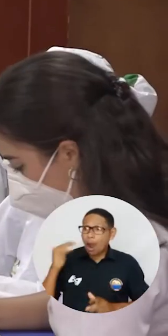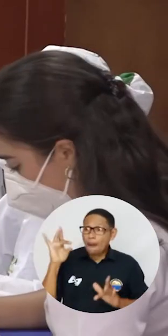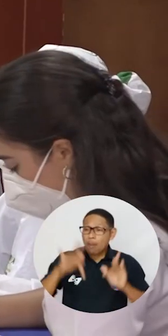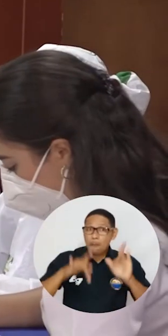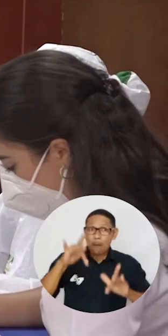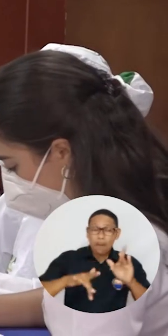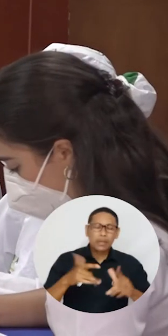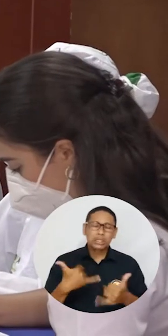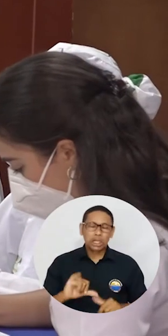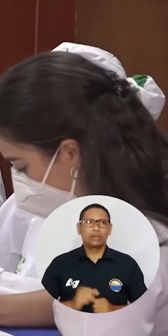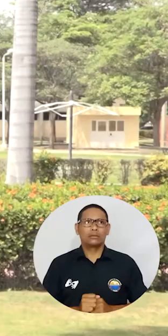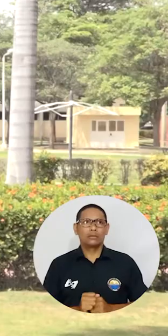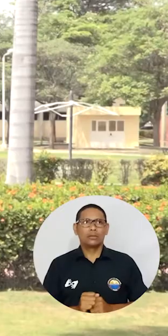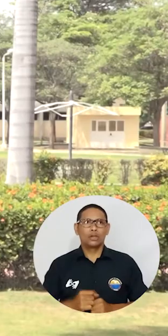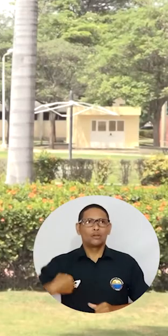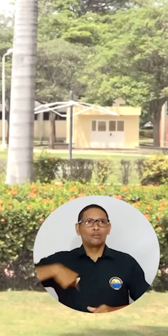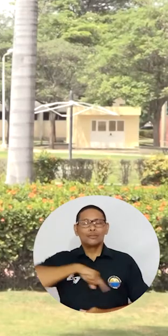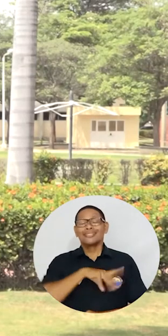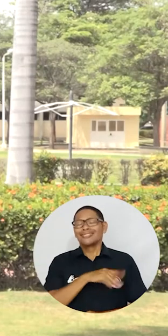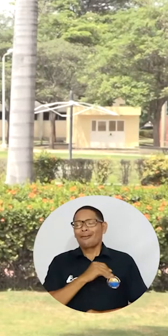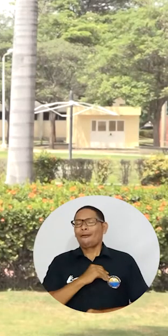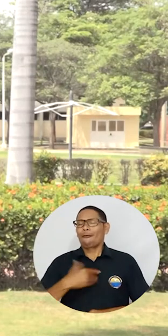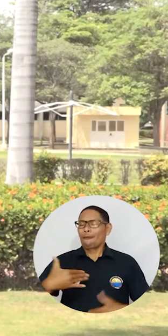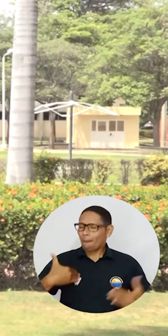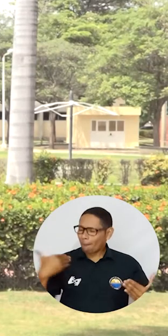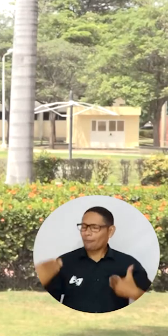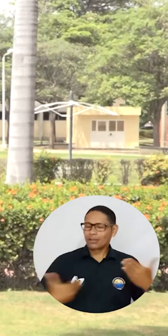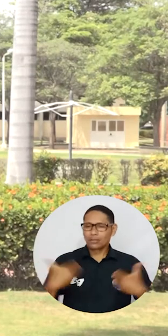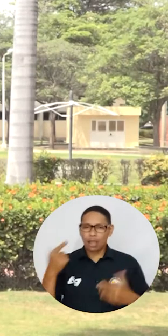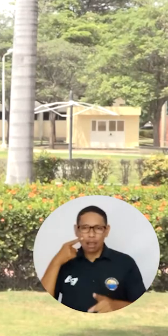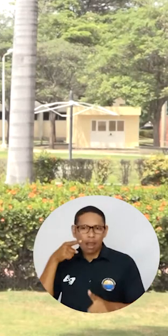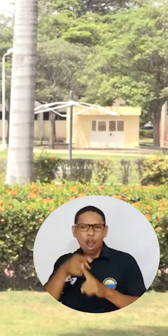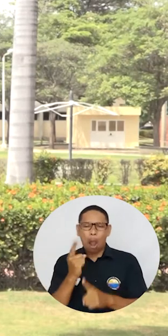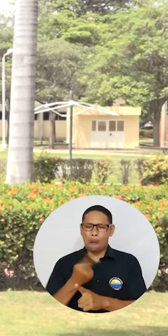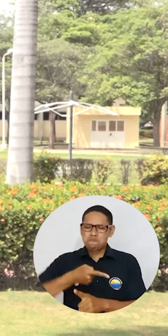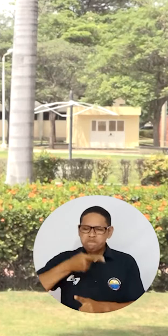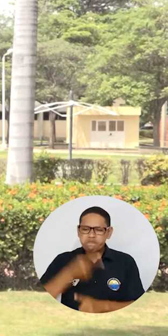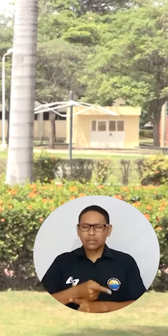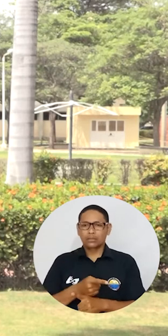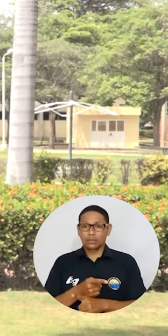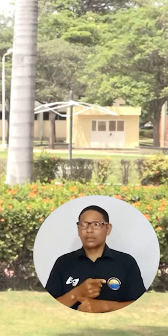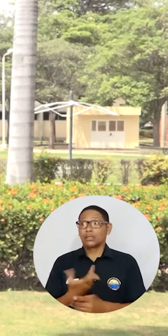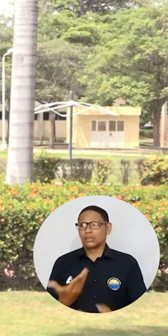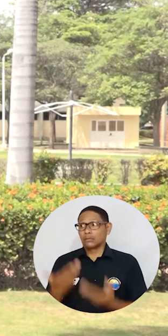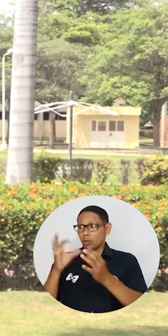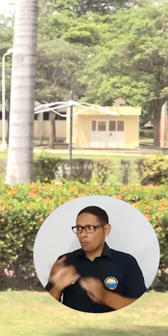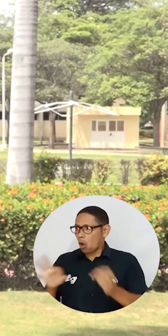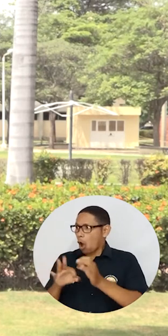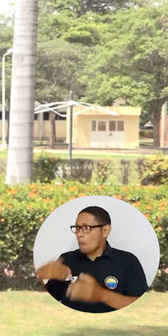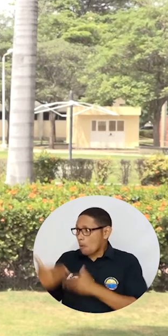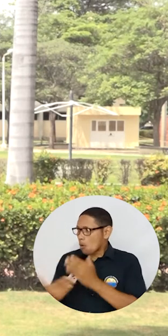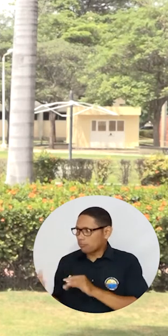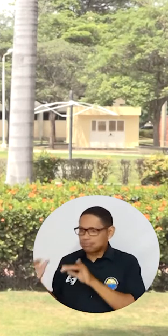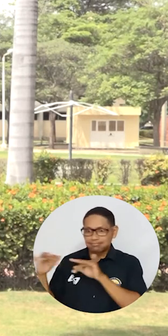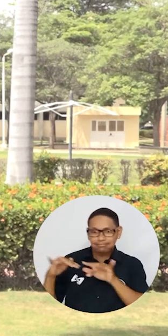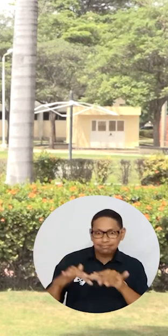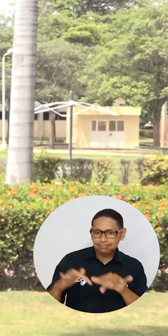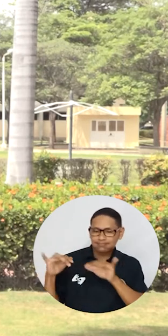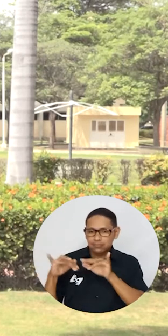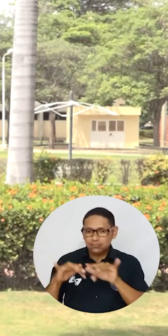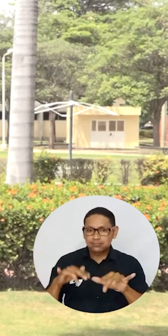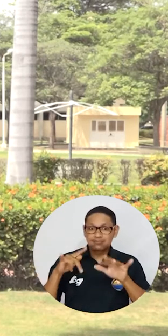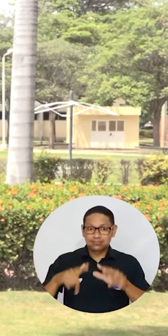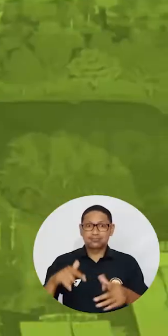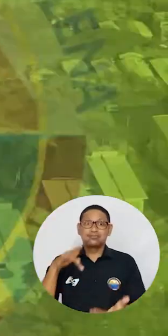presencialidad. Estamos muy contentos de poder cumplir con ese propósito, de manera que eso nos dé las garantías suficientes para un retorno seguro y gradual